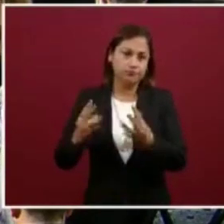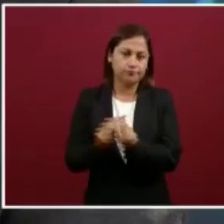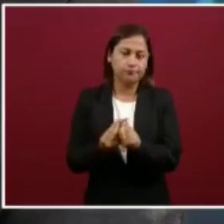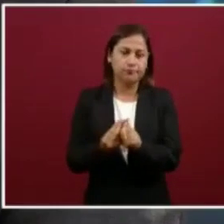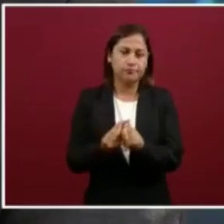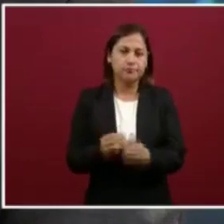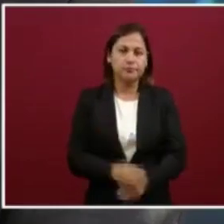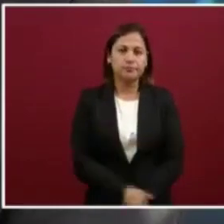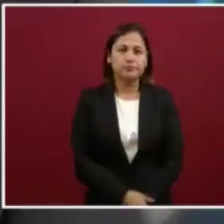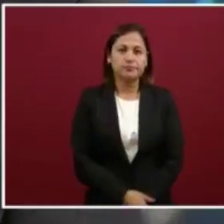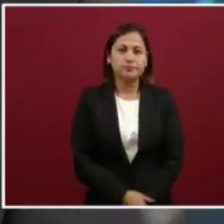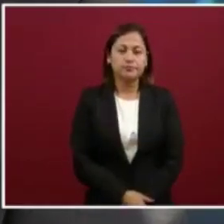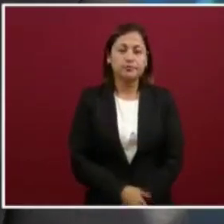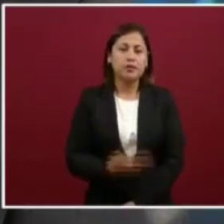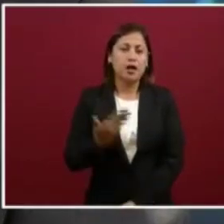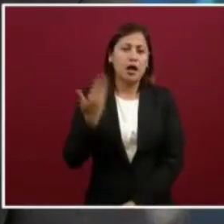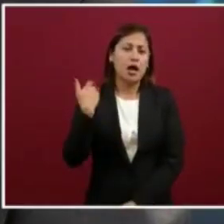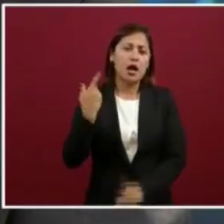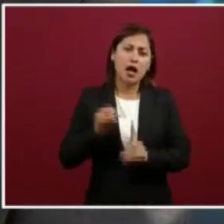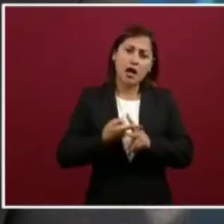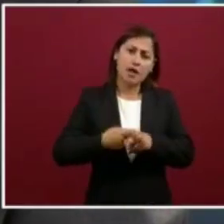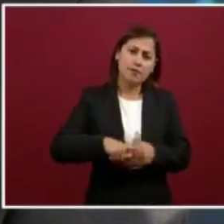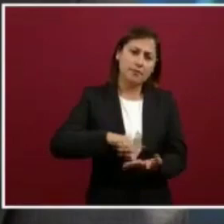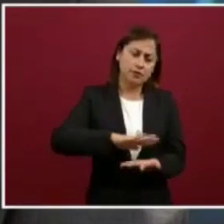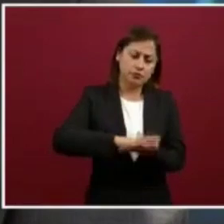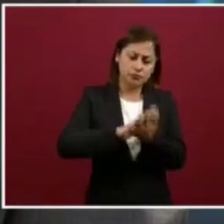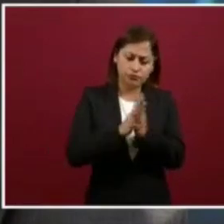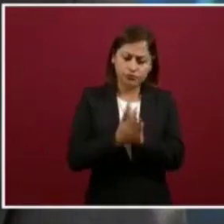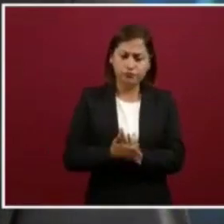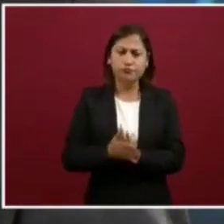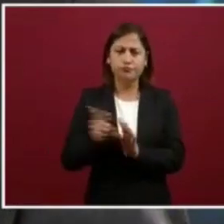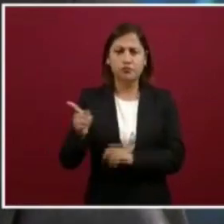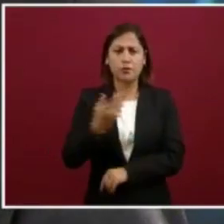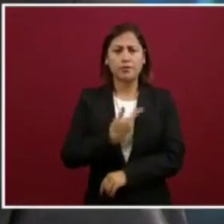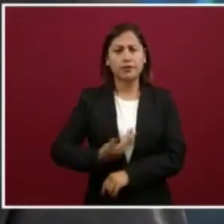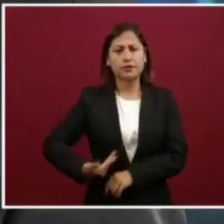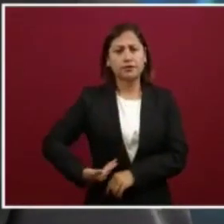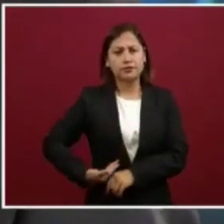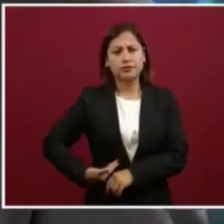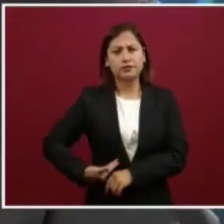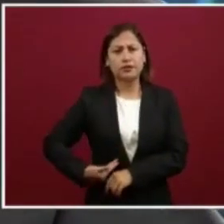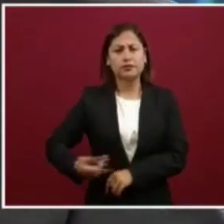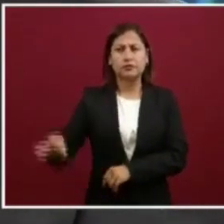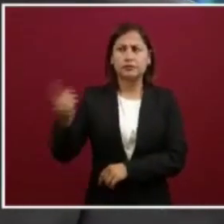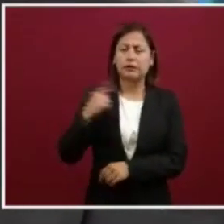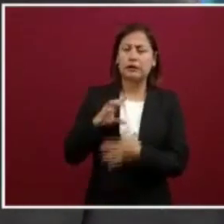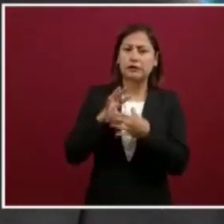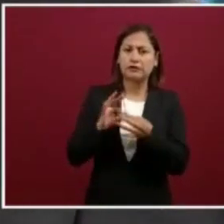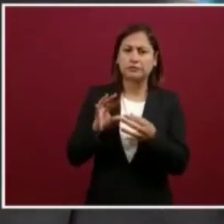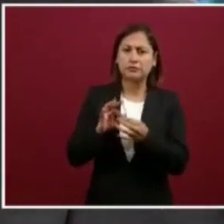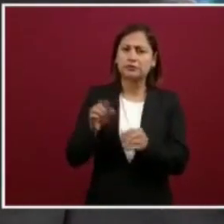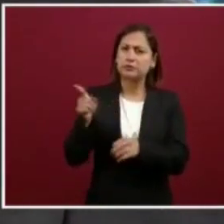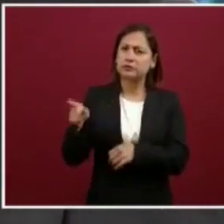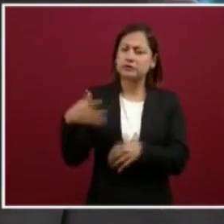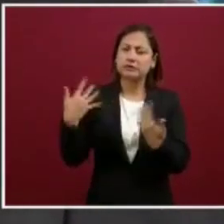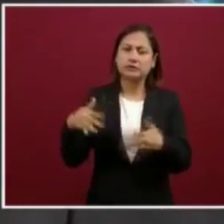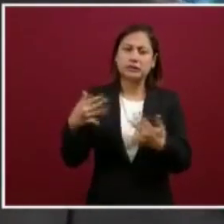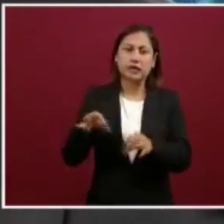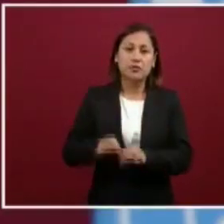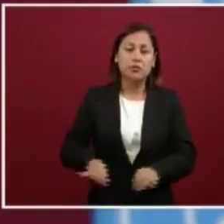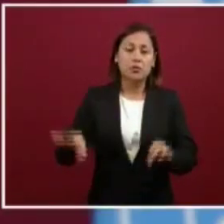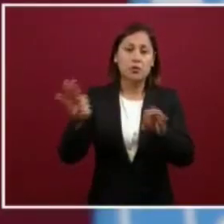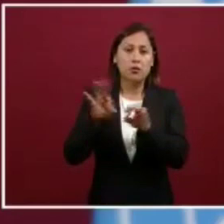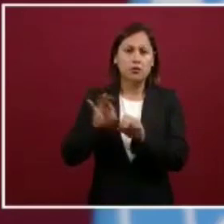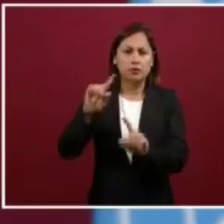Desde la transición, el señor presidente de la República nos indicó que esta es una gran prioridad para él y para la